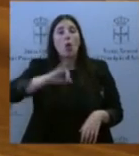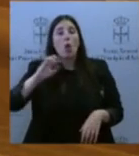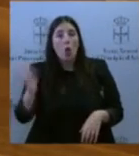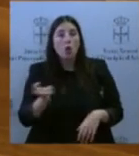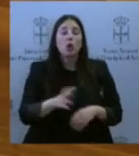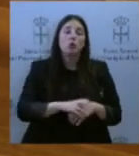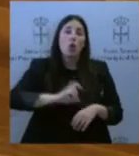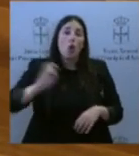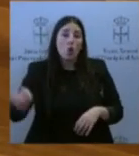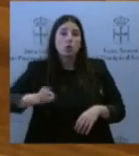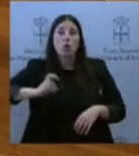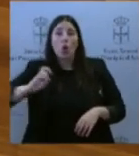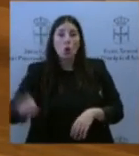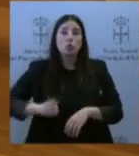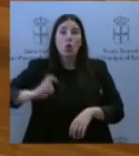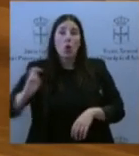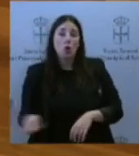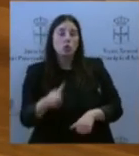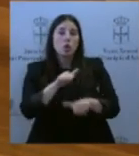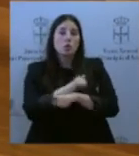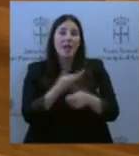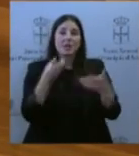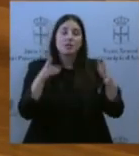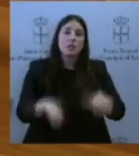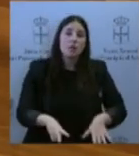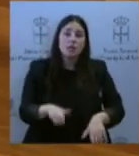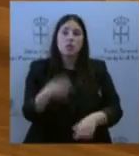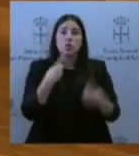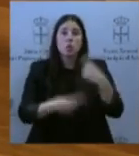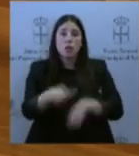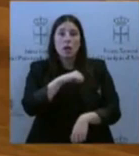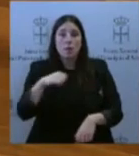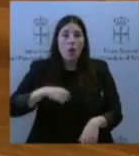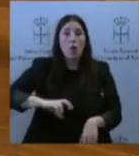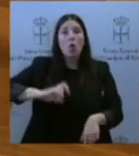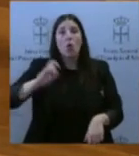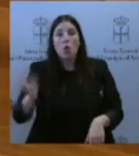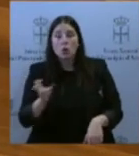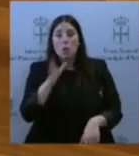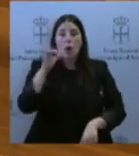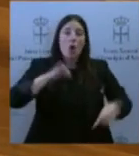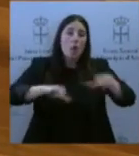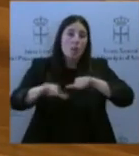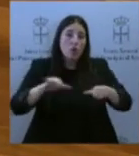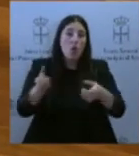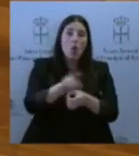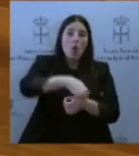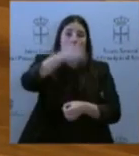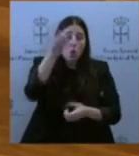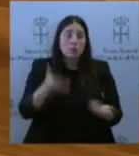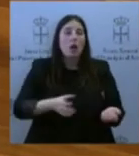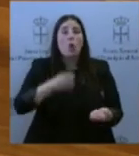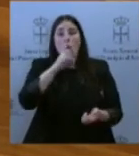privada. Otra paciente, 20 meses para artrodesis de columna. Alfredo, operación de prioritaria columna, 1 año. Geli, 3 años con un pinzamiento lumbar